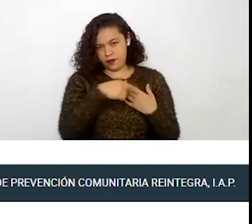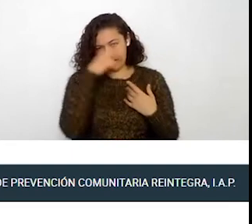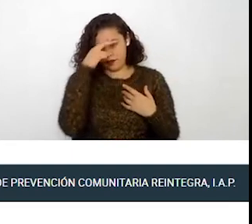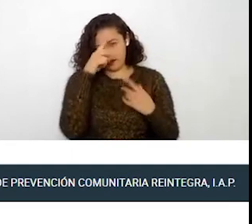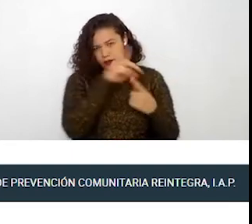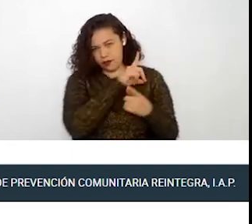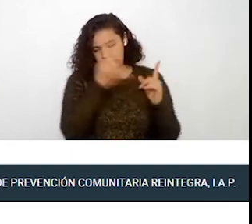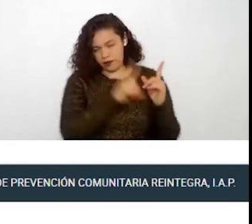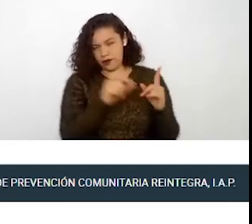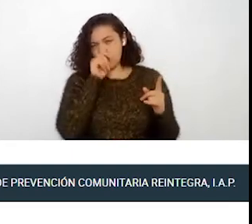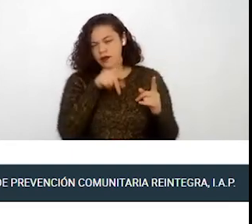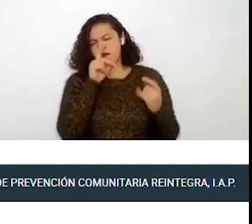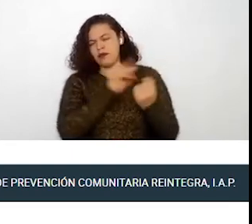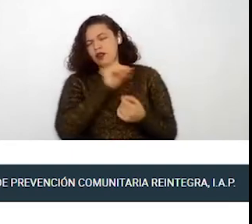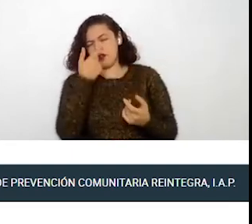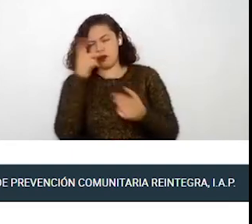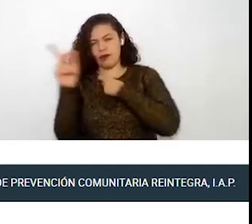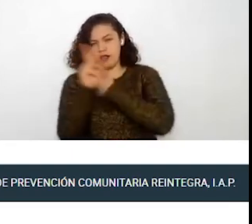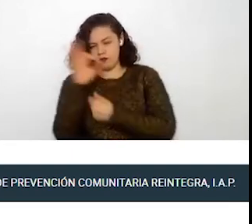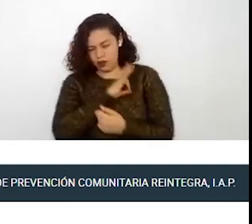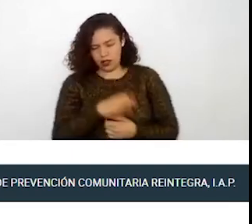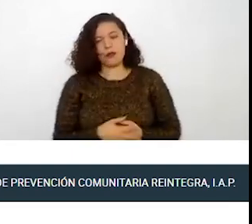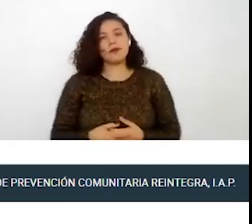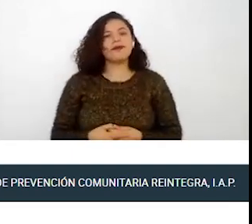puedes tener en el extranjero entonces pongo